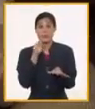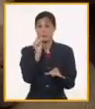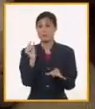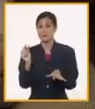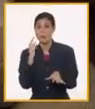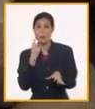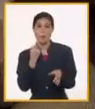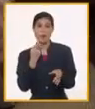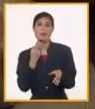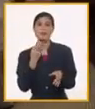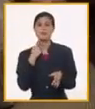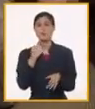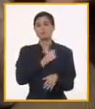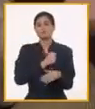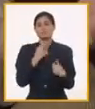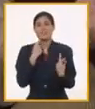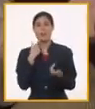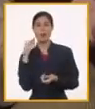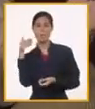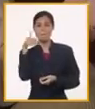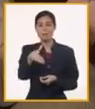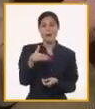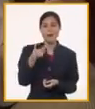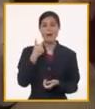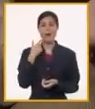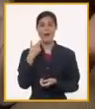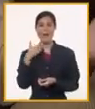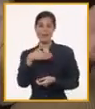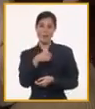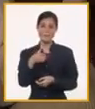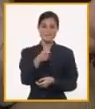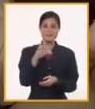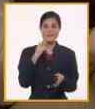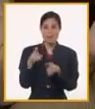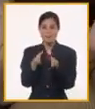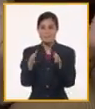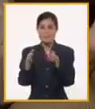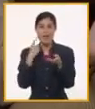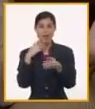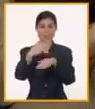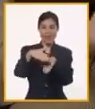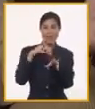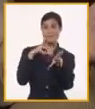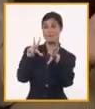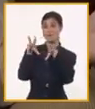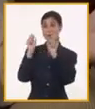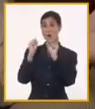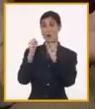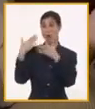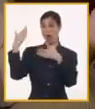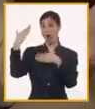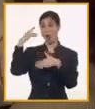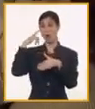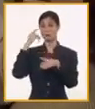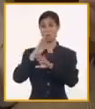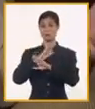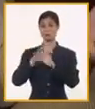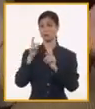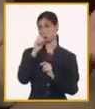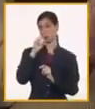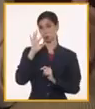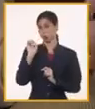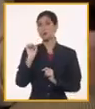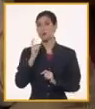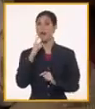el pueblo con tranquilidad, ver las calles que se han hecho. Ya hay calles nuevas que yo no conocía, en la época mía eran callejones, ahora